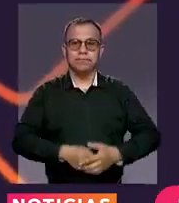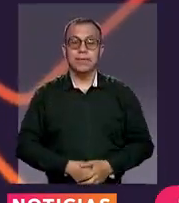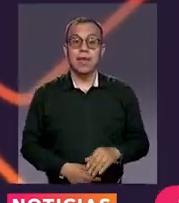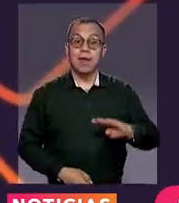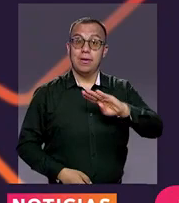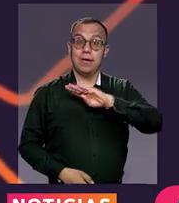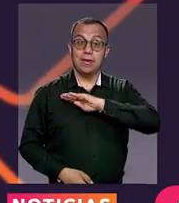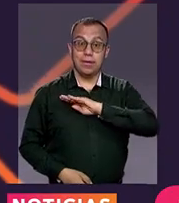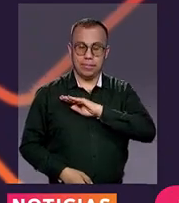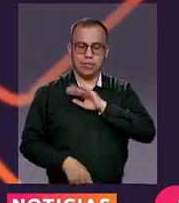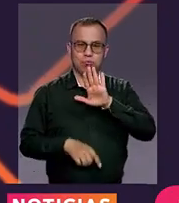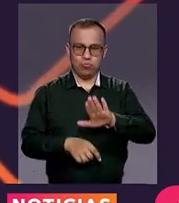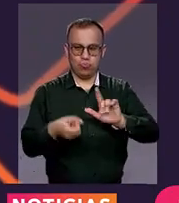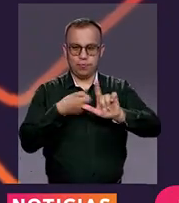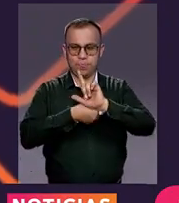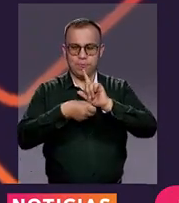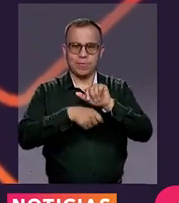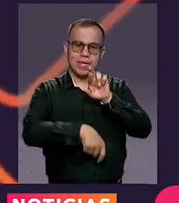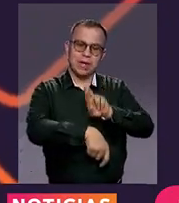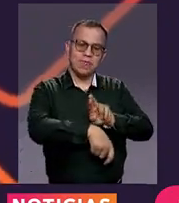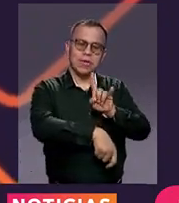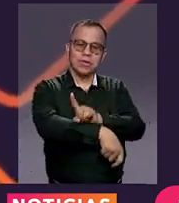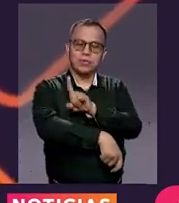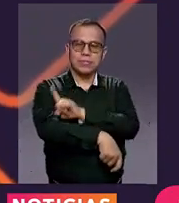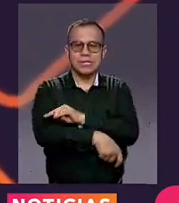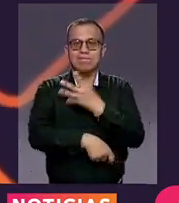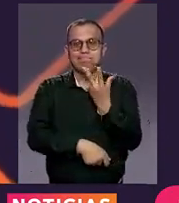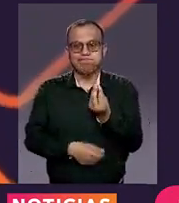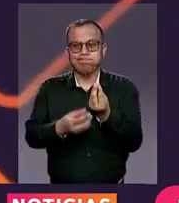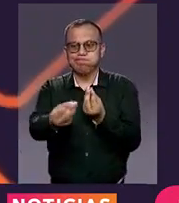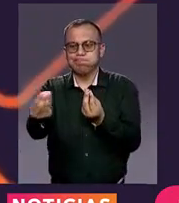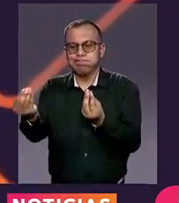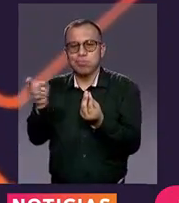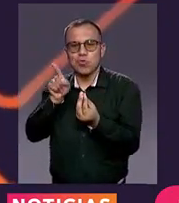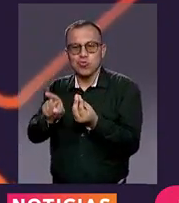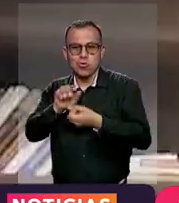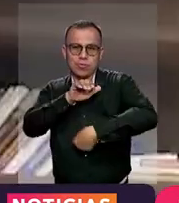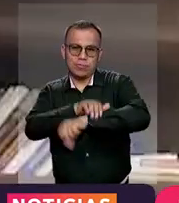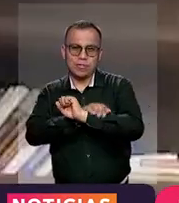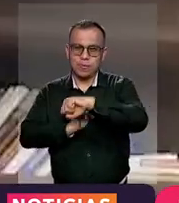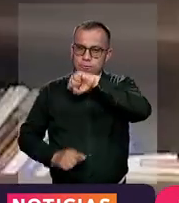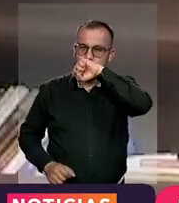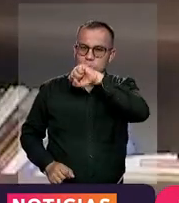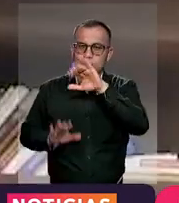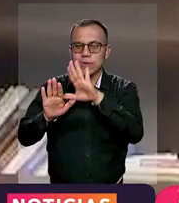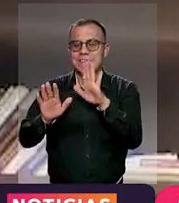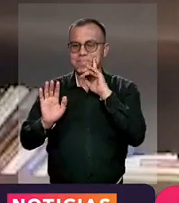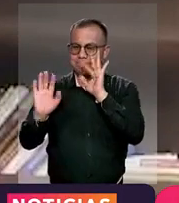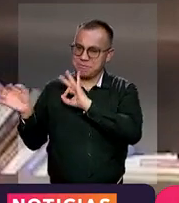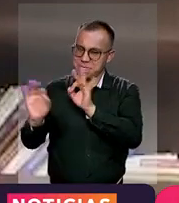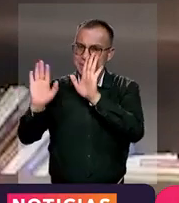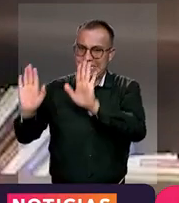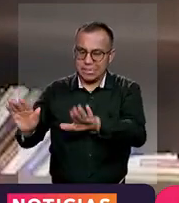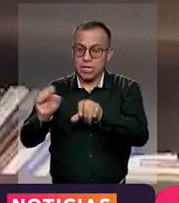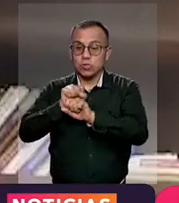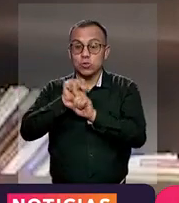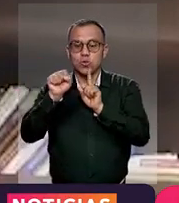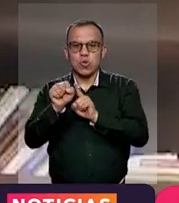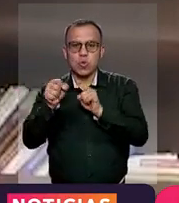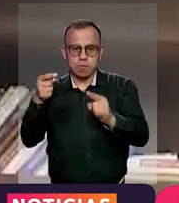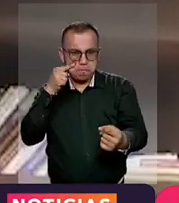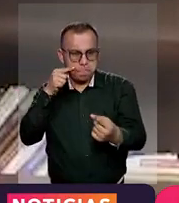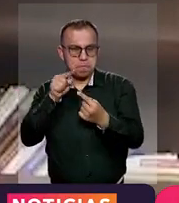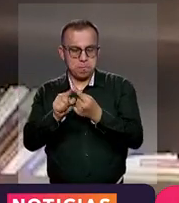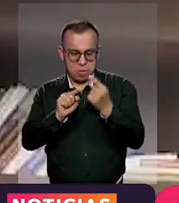alcaldía local Rafael Uribe Uribe hizo un llamado a los barristas rechazando el hecho. Que nos organicemos para que el barrismo social sea una